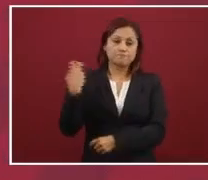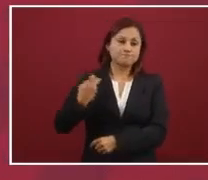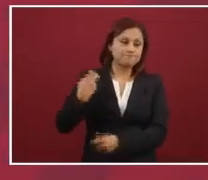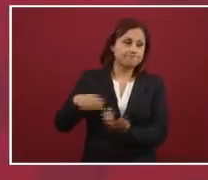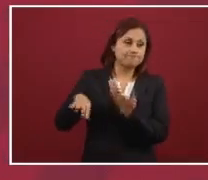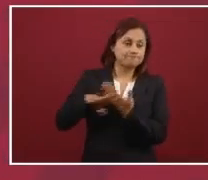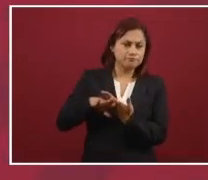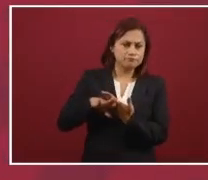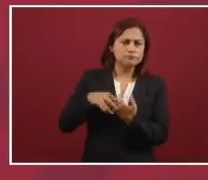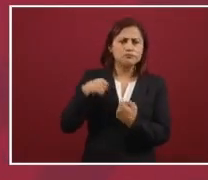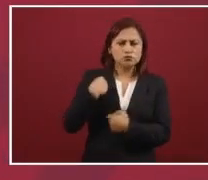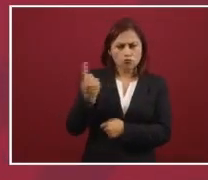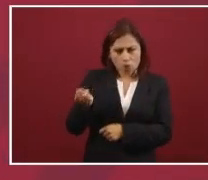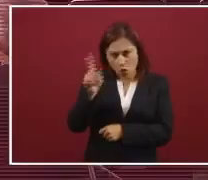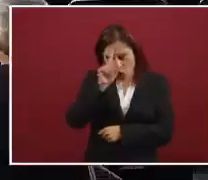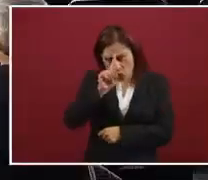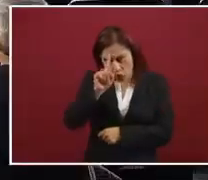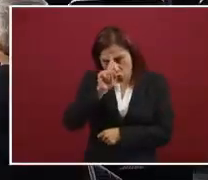leyeran